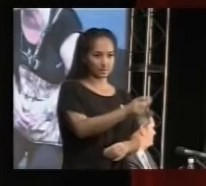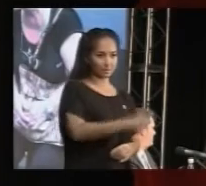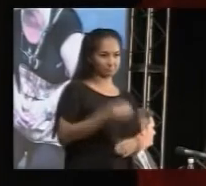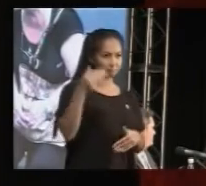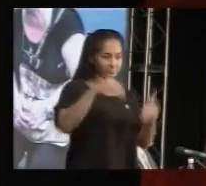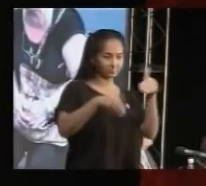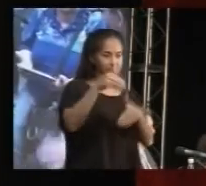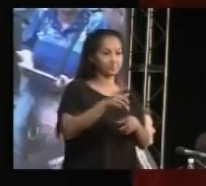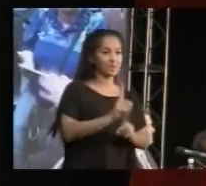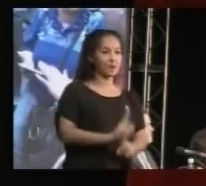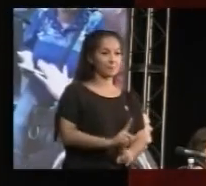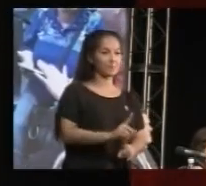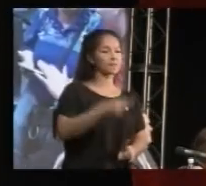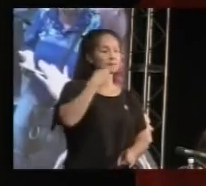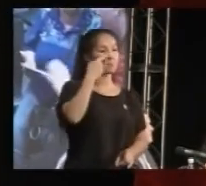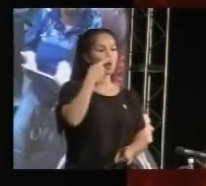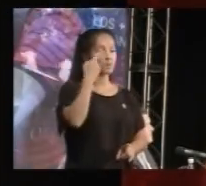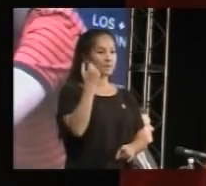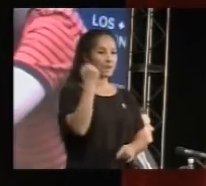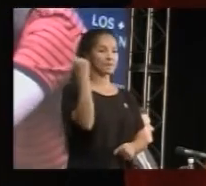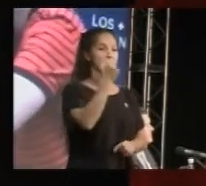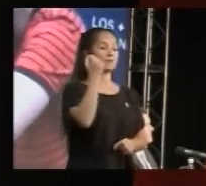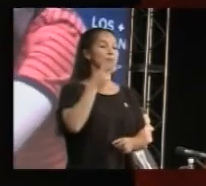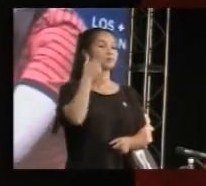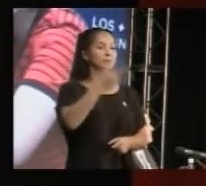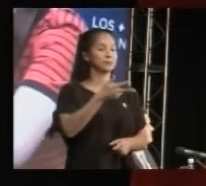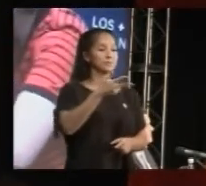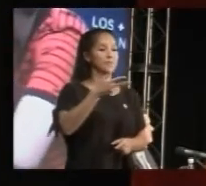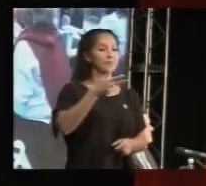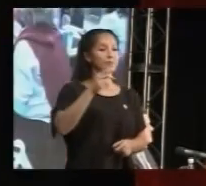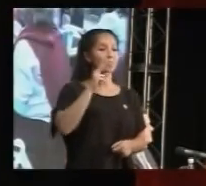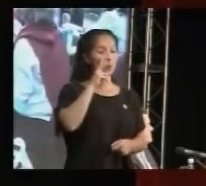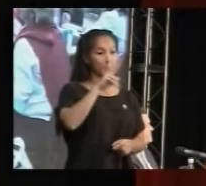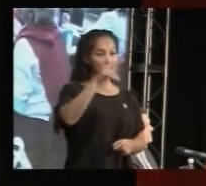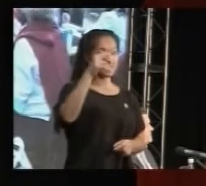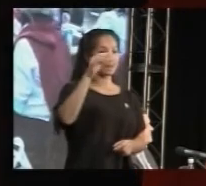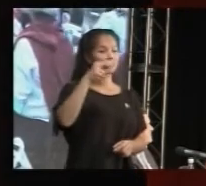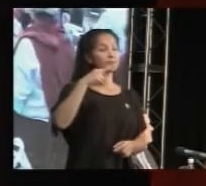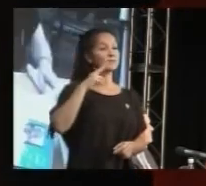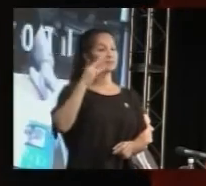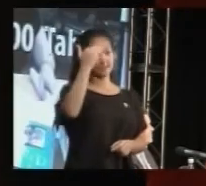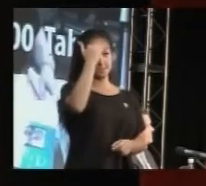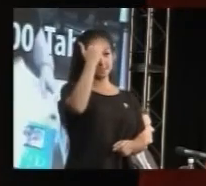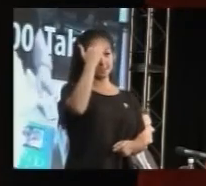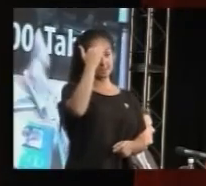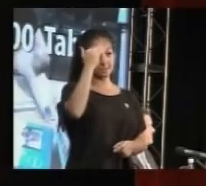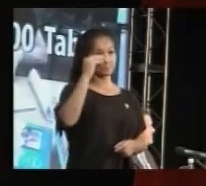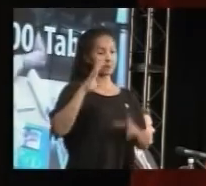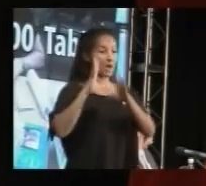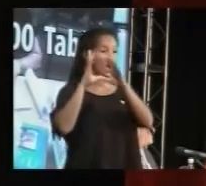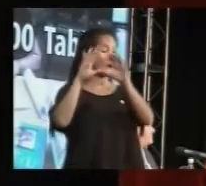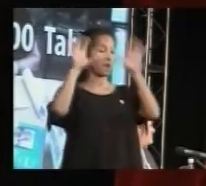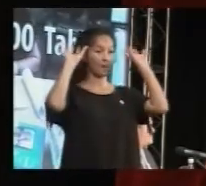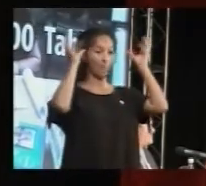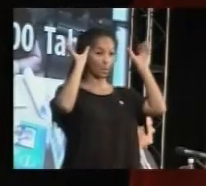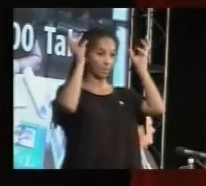Y también quiero resaltar una tarea que comenzamos en el año 16, las unidades sanitarias móviles, un verdadero centro de salud